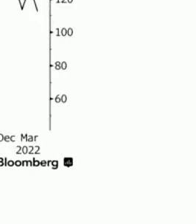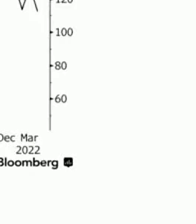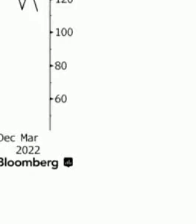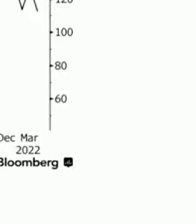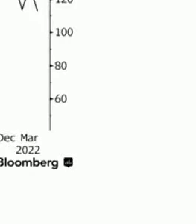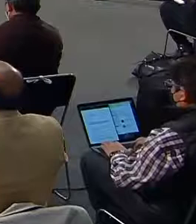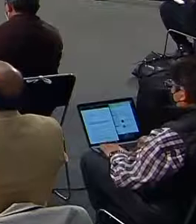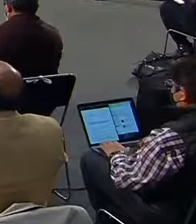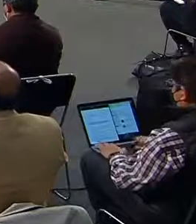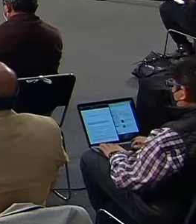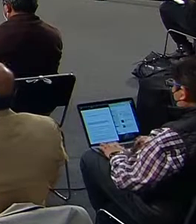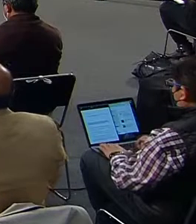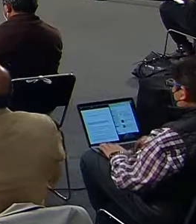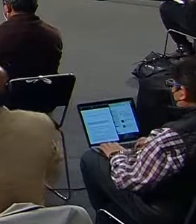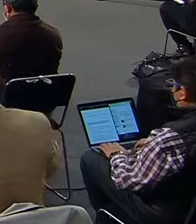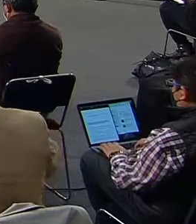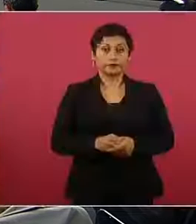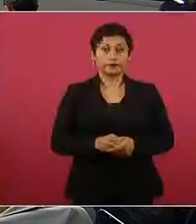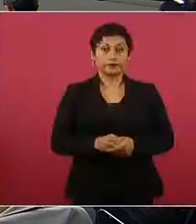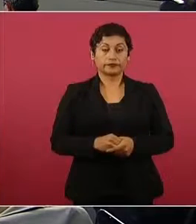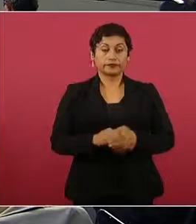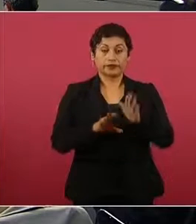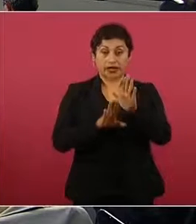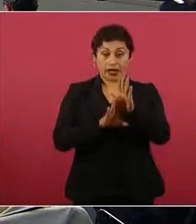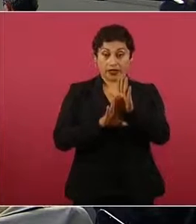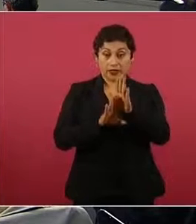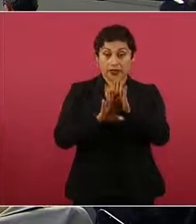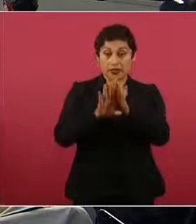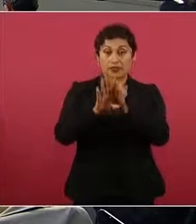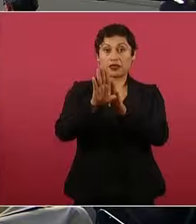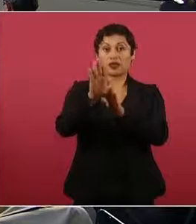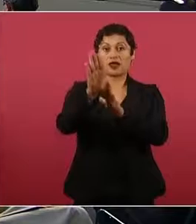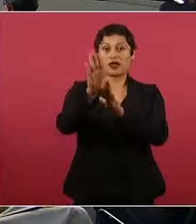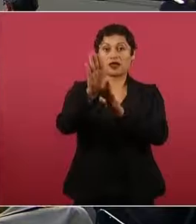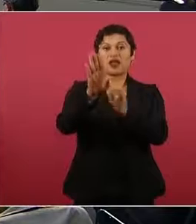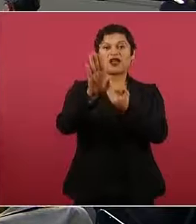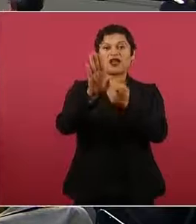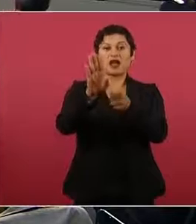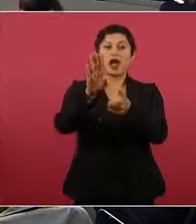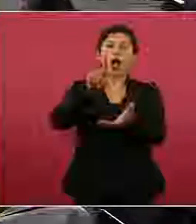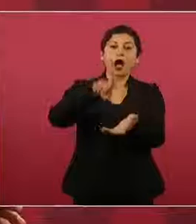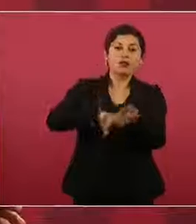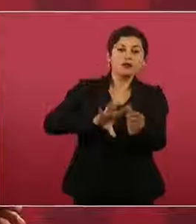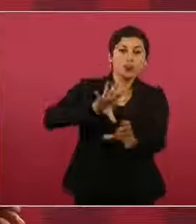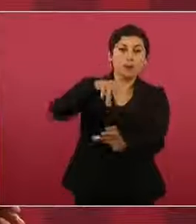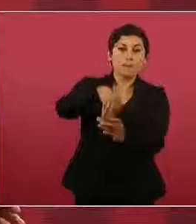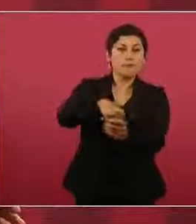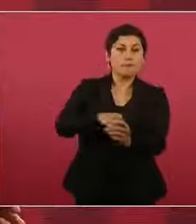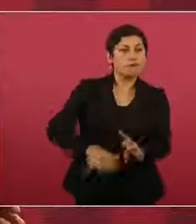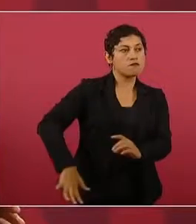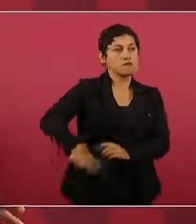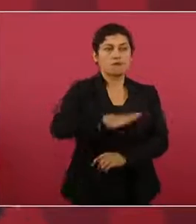el crecimiento con bienestar es lo que buscamos. Entonces,